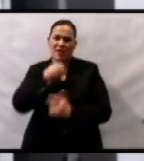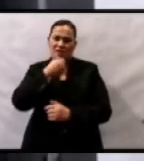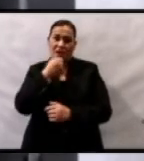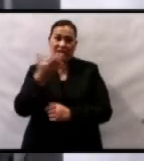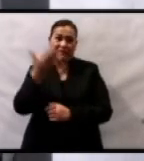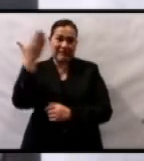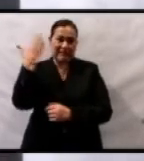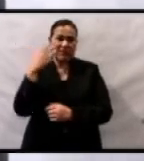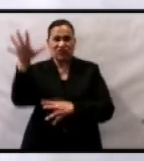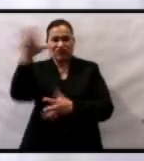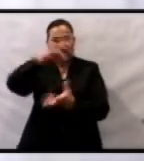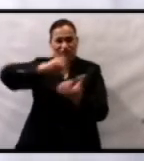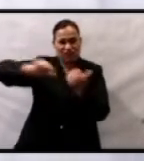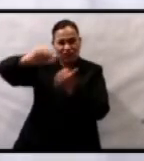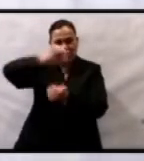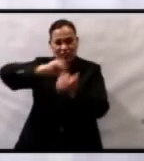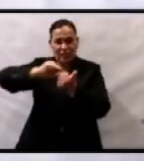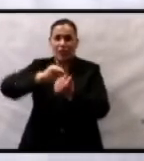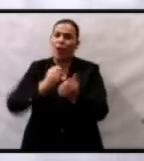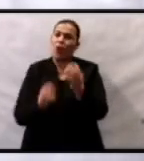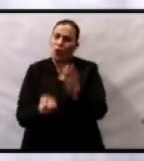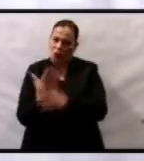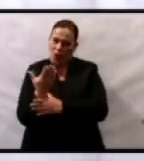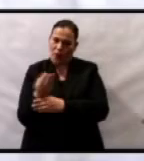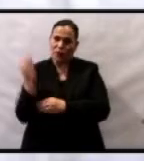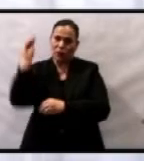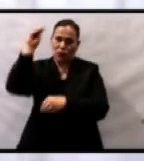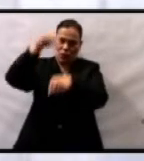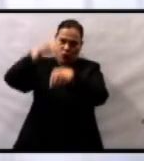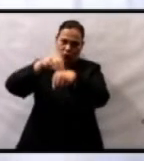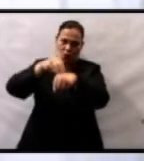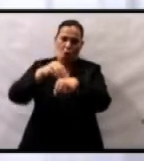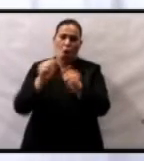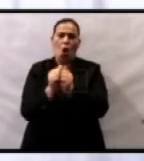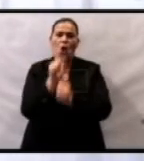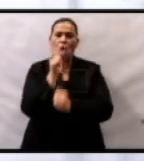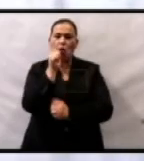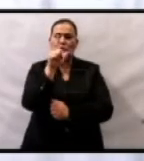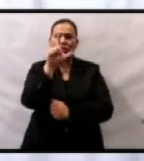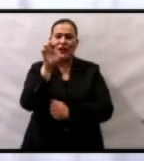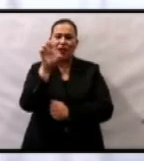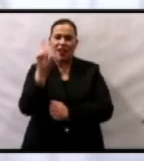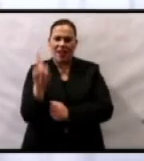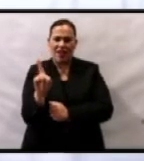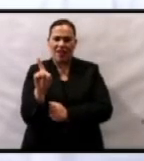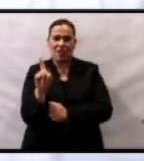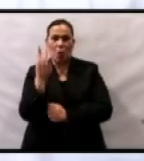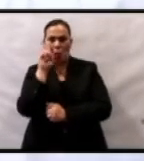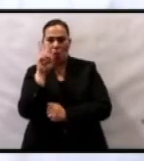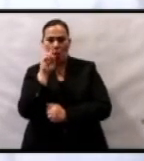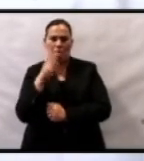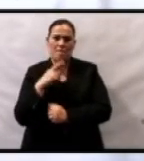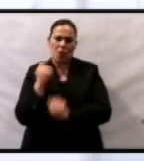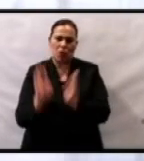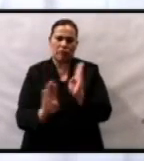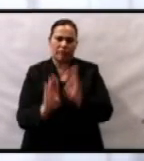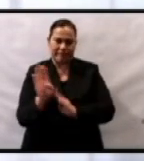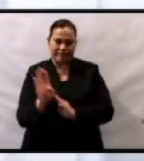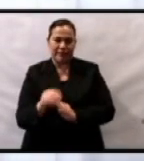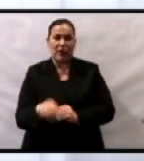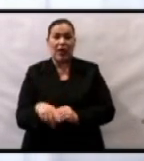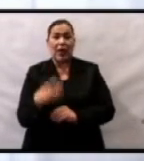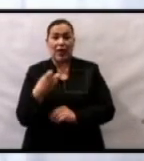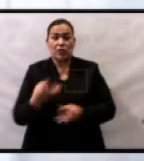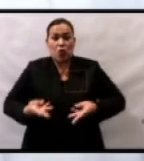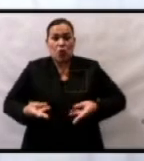electricidad. Instalamos unas modernas tipo LED que mejoran la seguridad y la visibilidad. Fue una